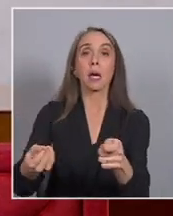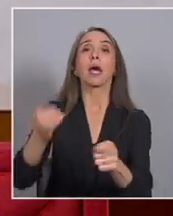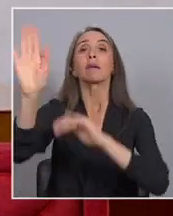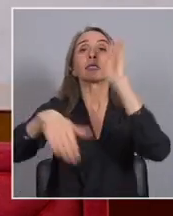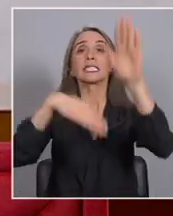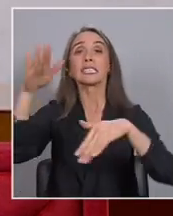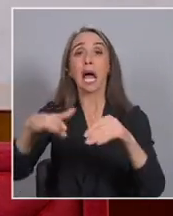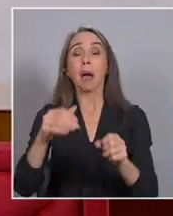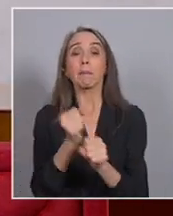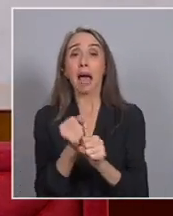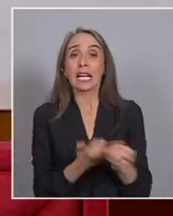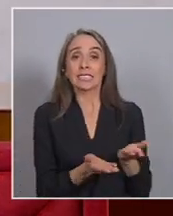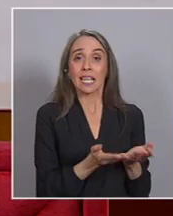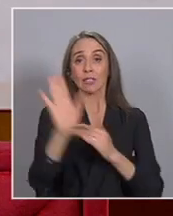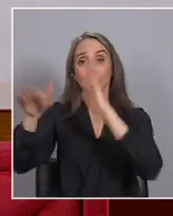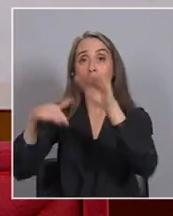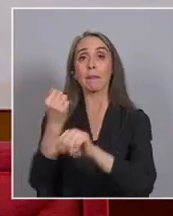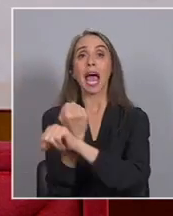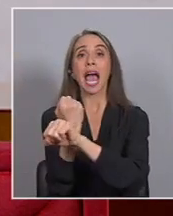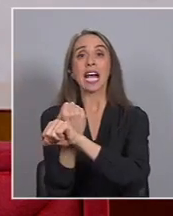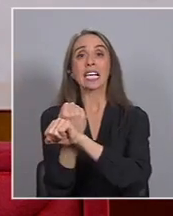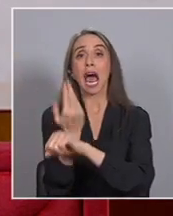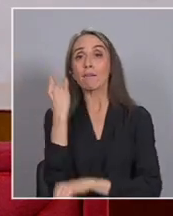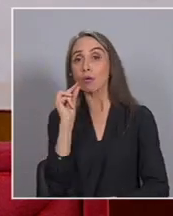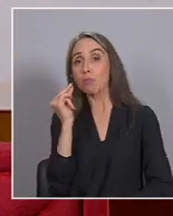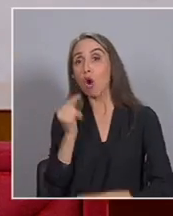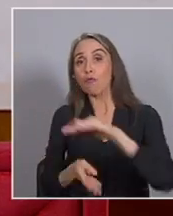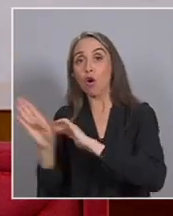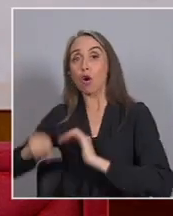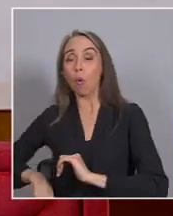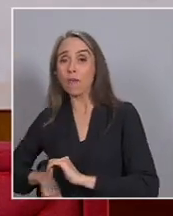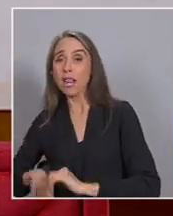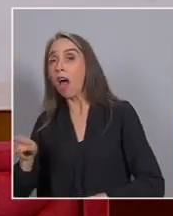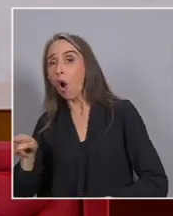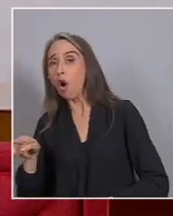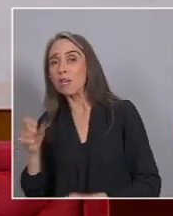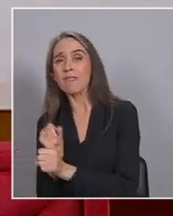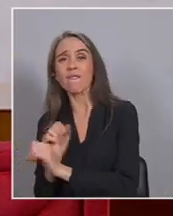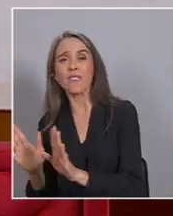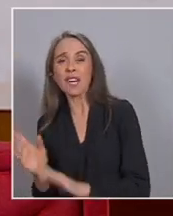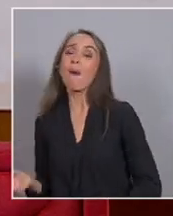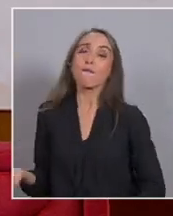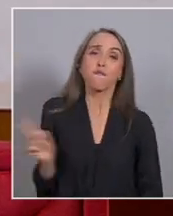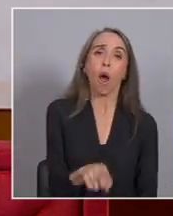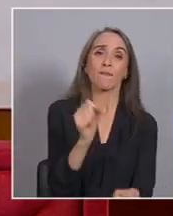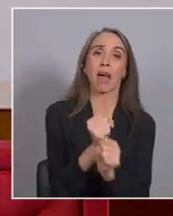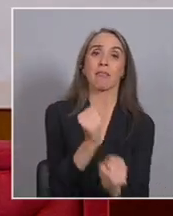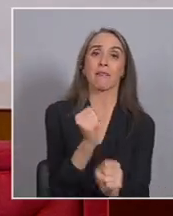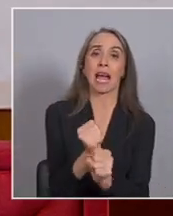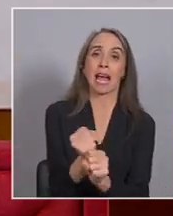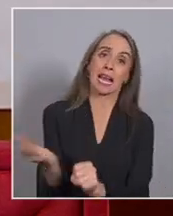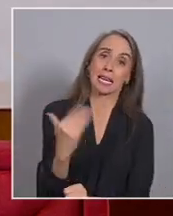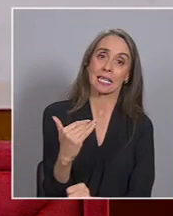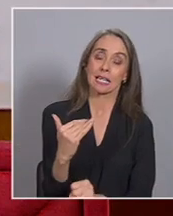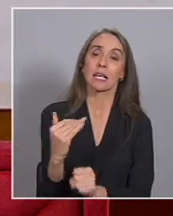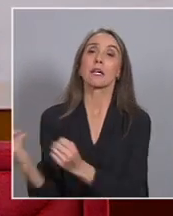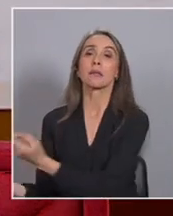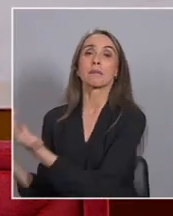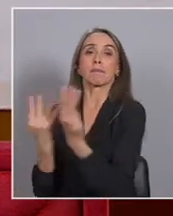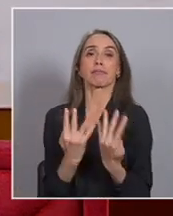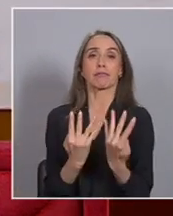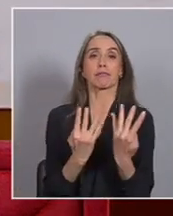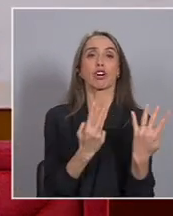el llamado a servicio que permita convocar a carabineros recientemente retirados para que vuelvan al servicio activo. Y por esta vía esperamos reincorporar